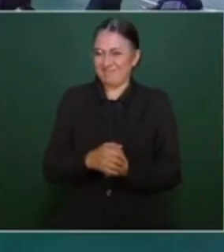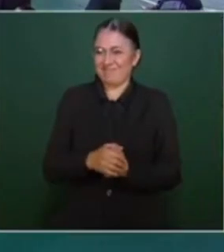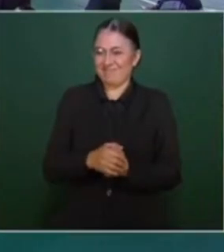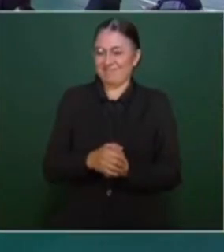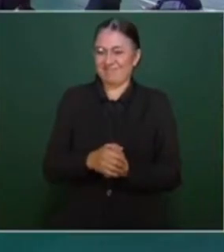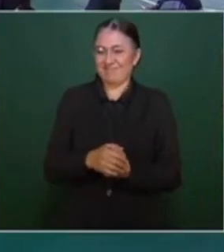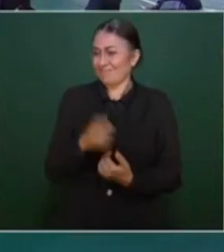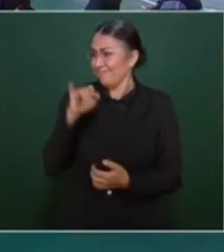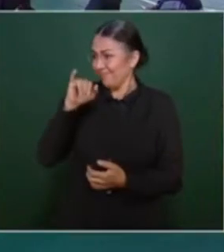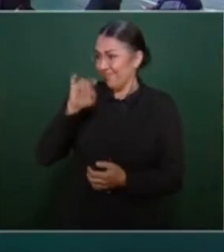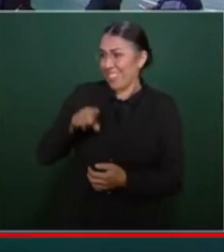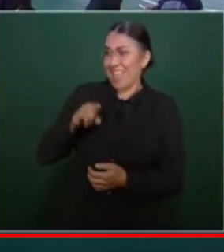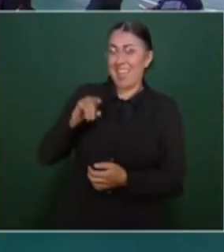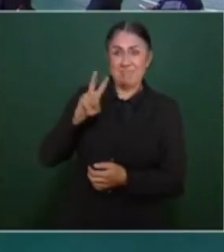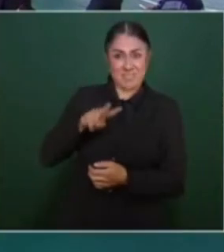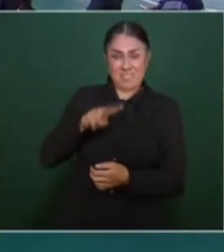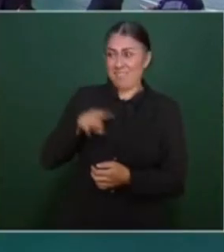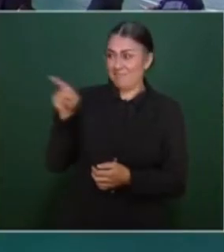Sí,